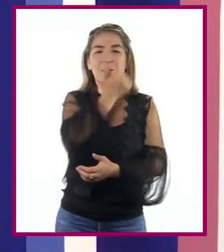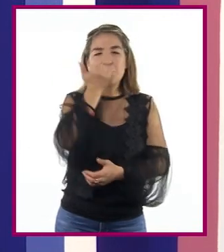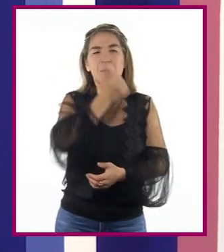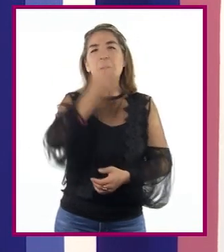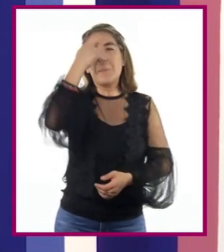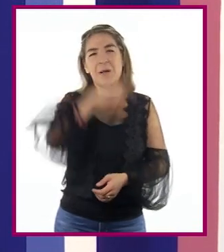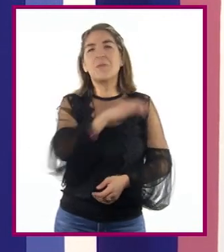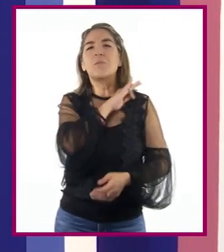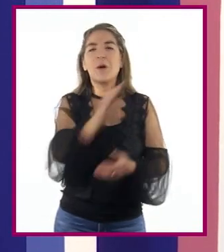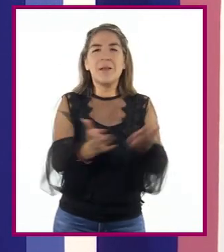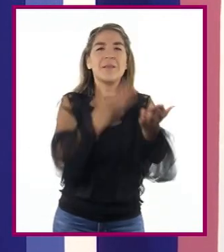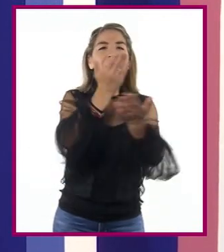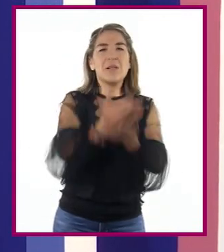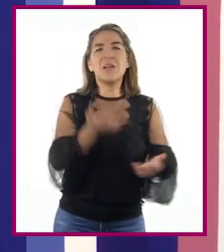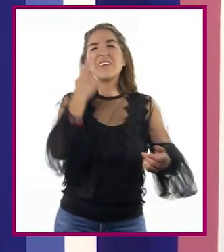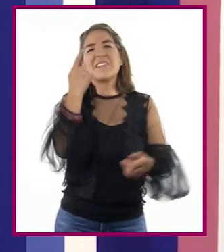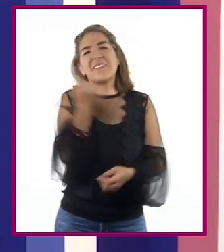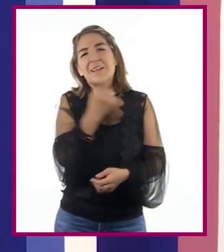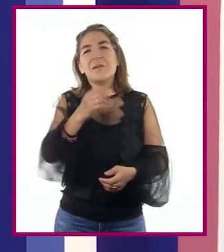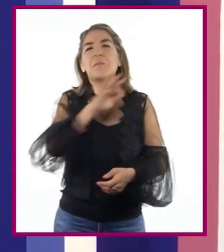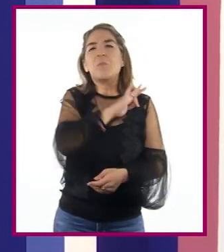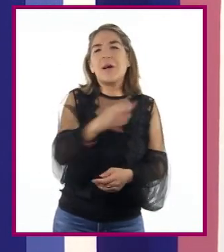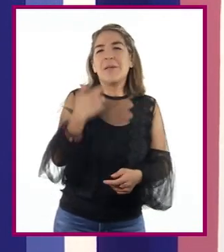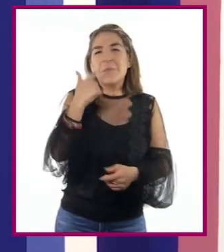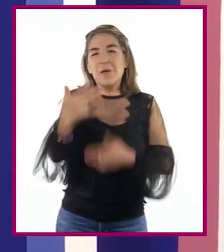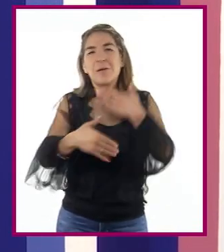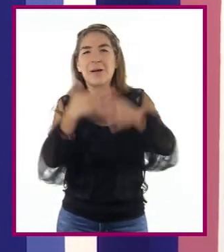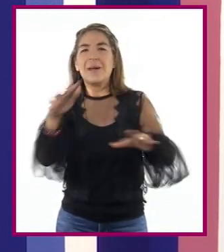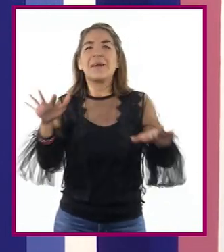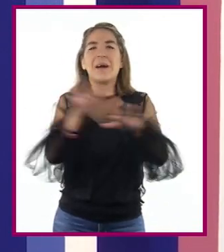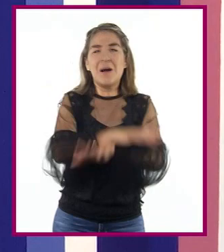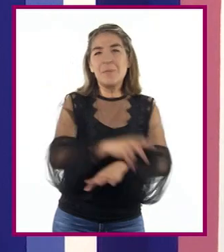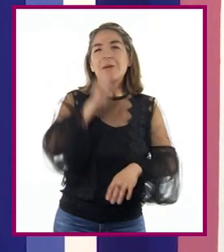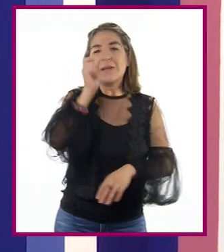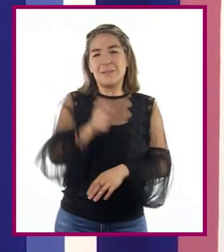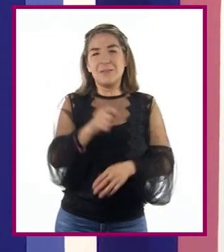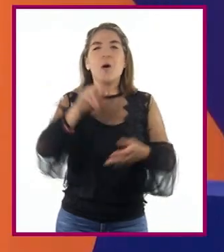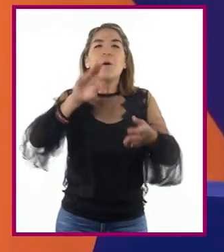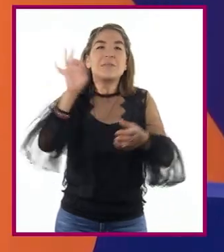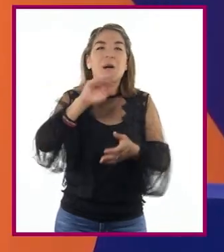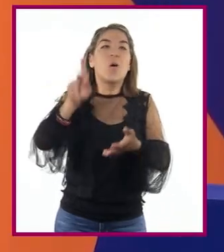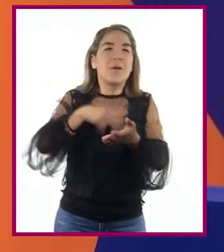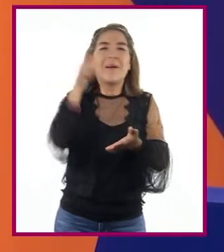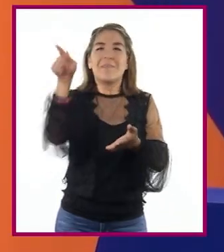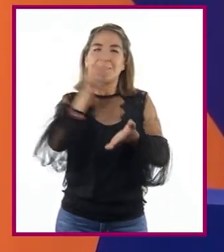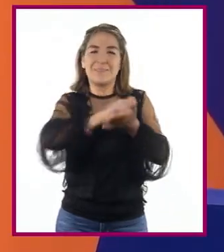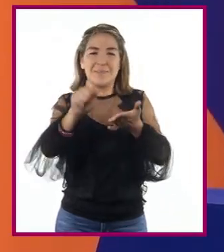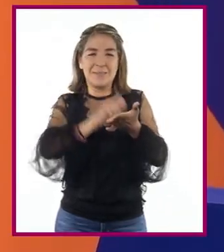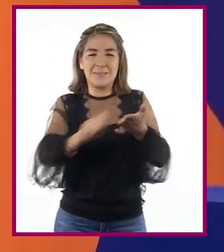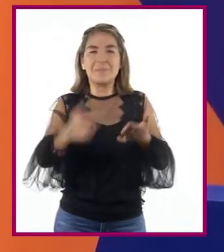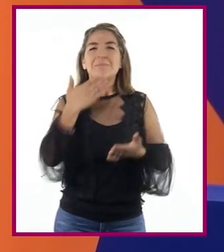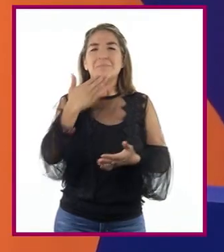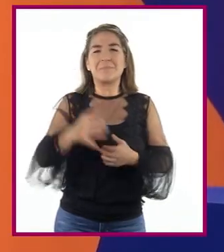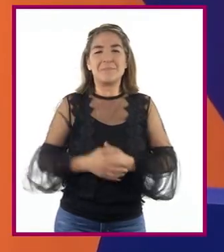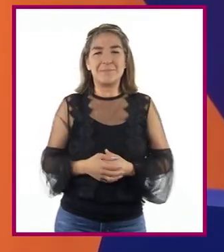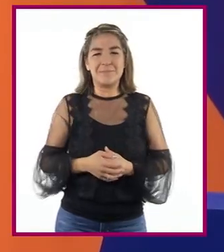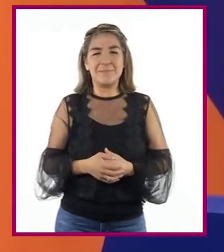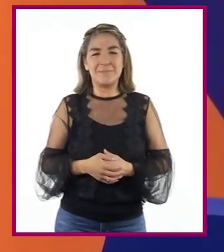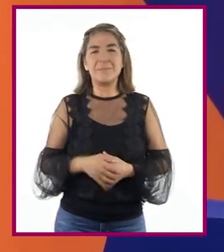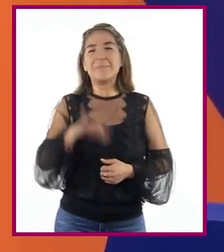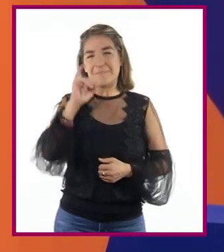para determinar qué podrían mejorar para la siguiente vez que escriban una. ¡Súper!